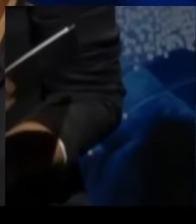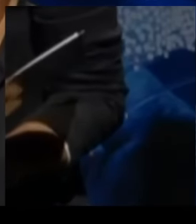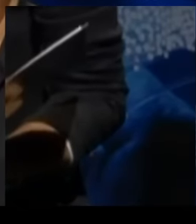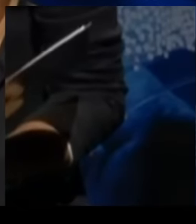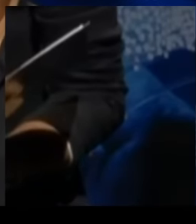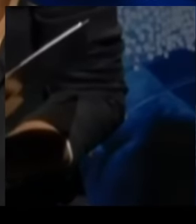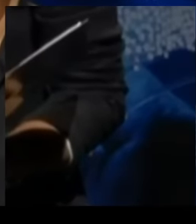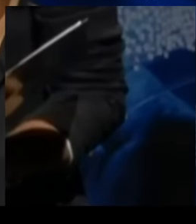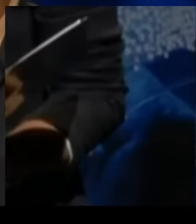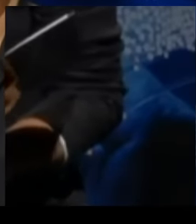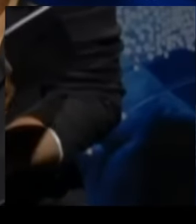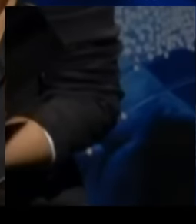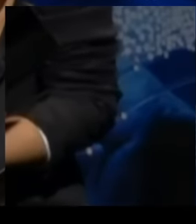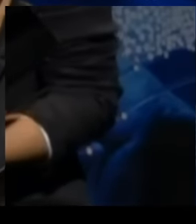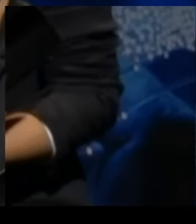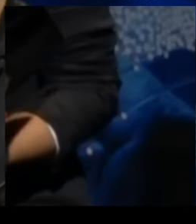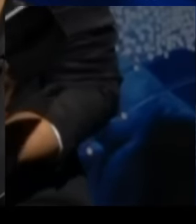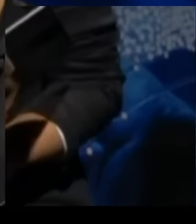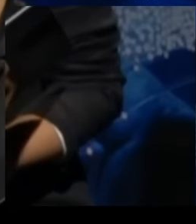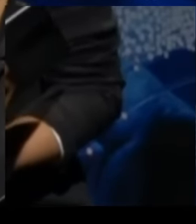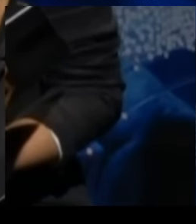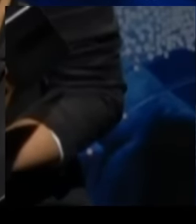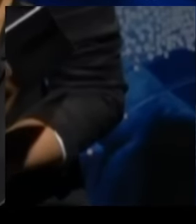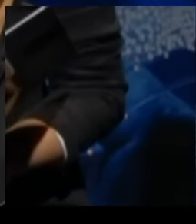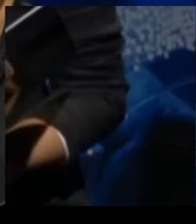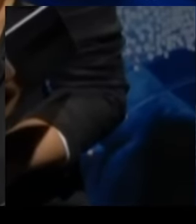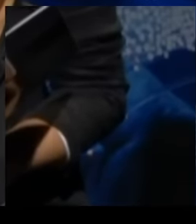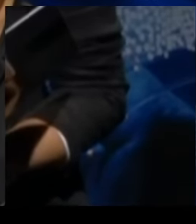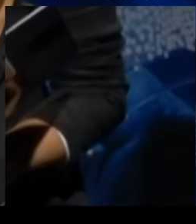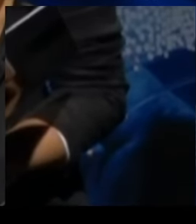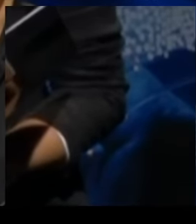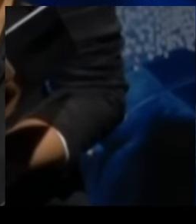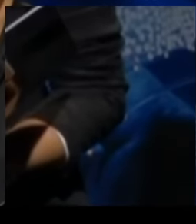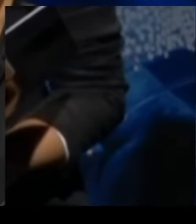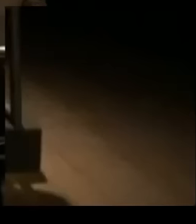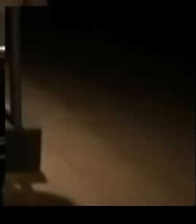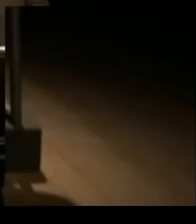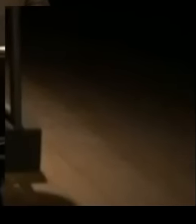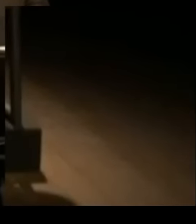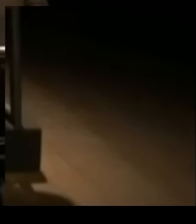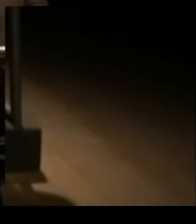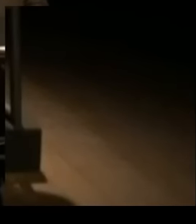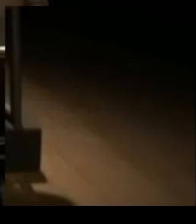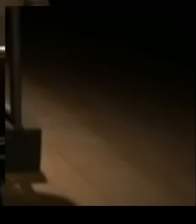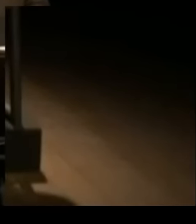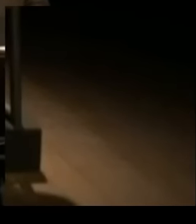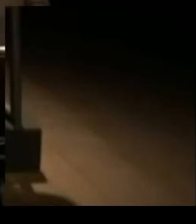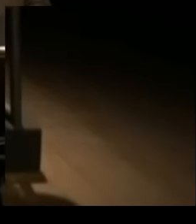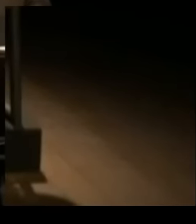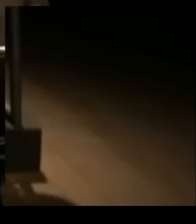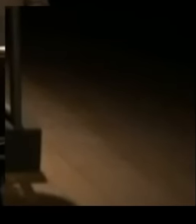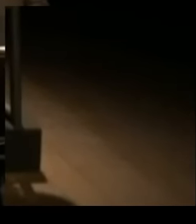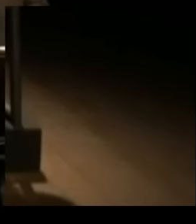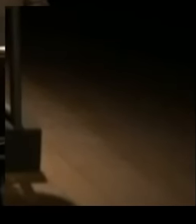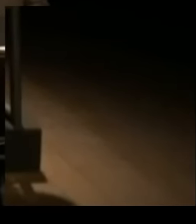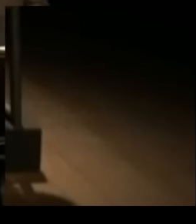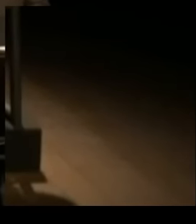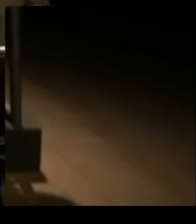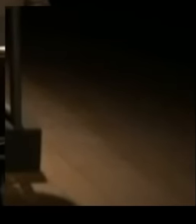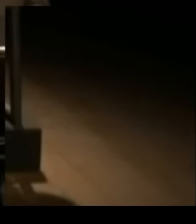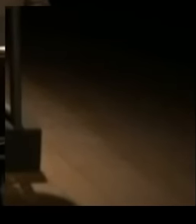con la exposición. Tiene sus 4 minutos sobre el tema de libertad financiera el senador Mario Vergara. Bien, el capítulo se